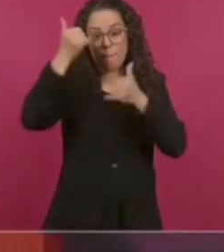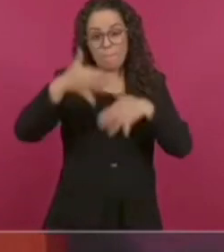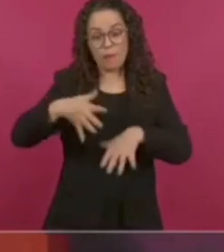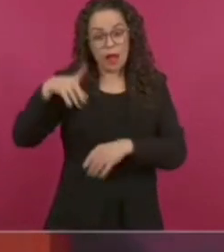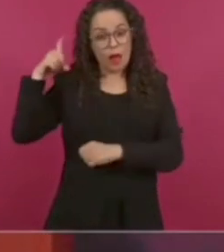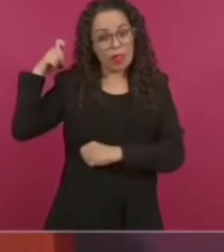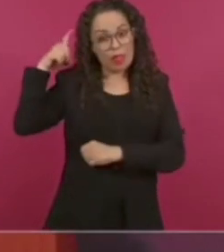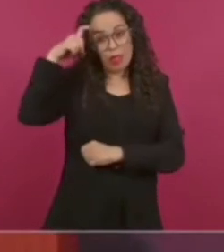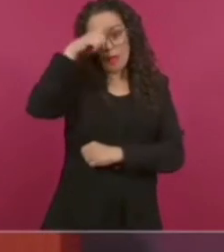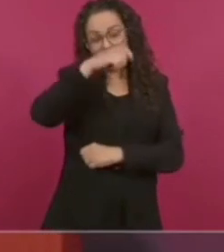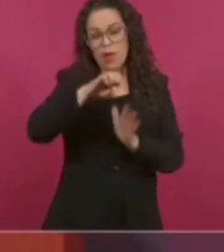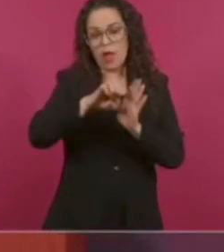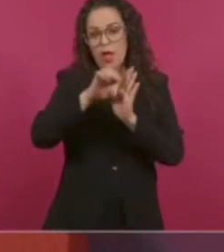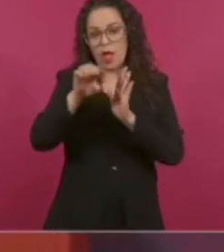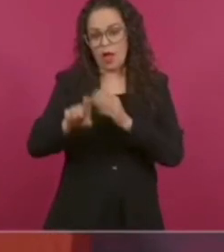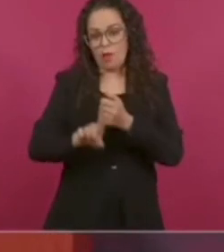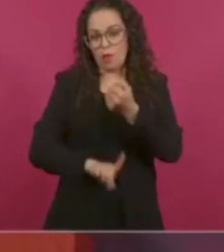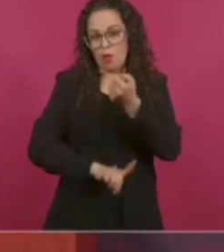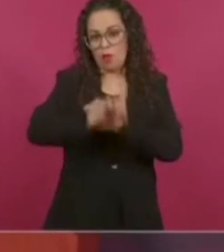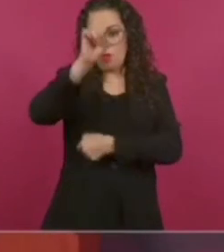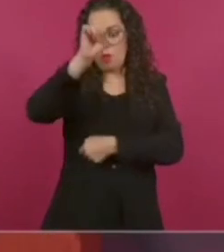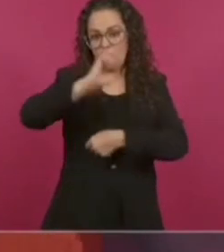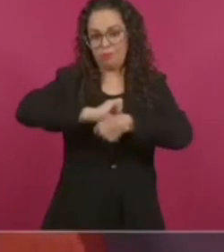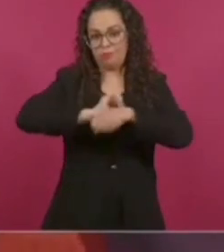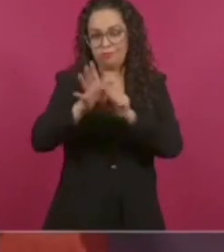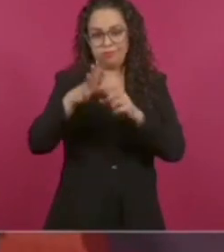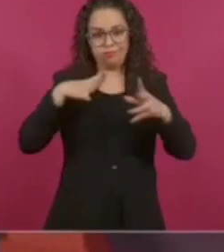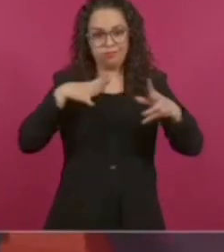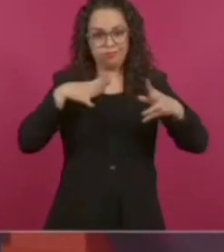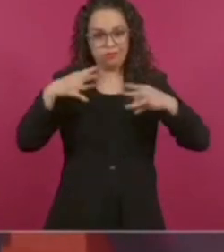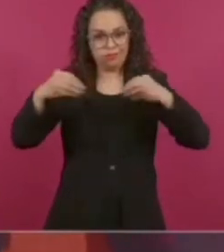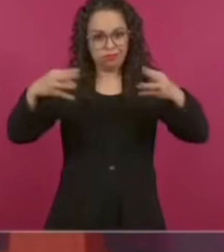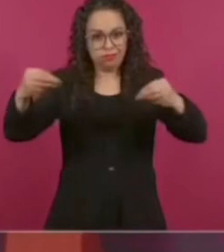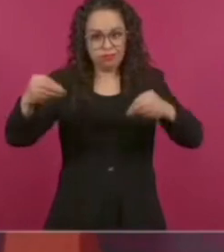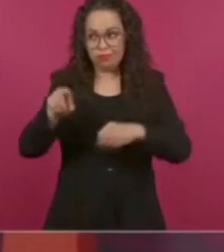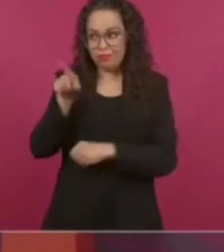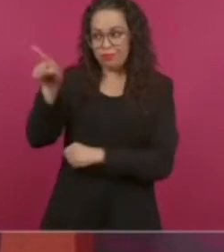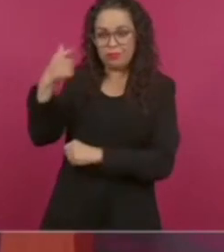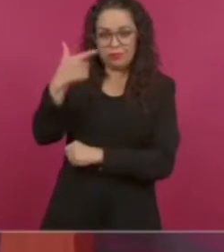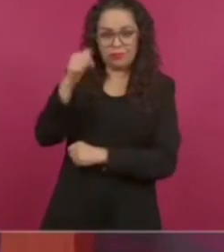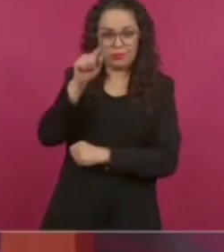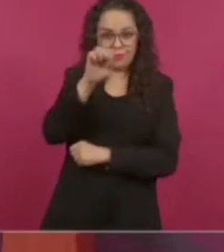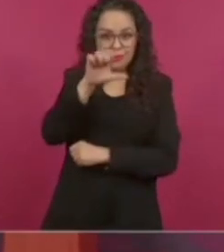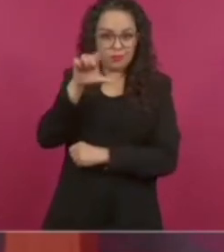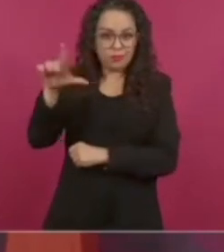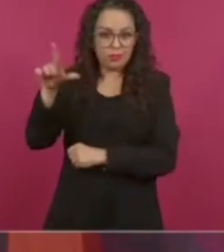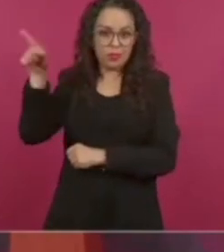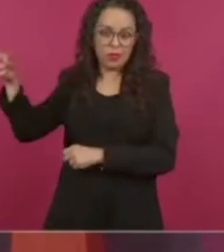Hugo López-Gatell, aquí dando la cara